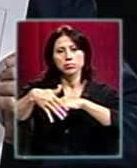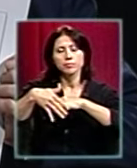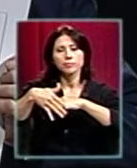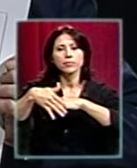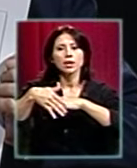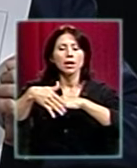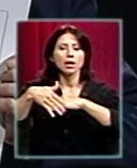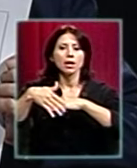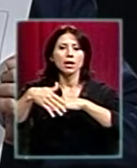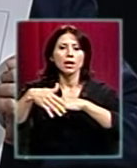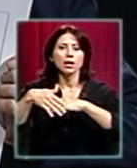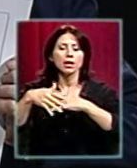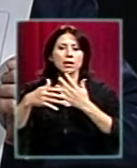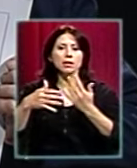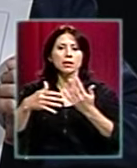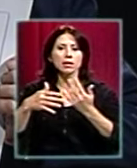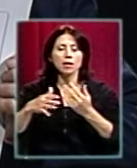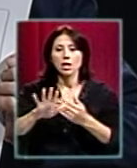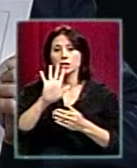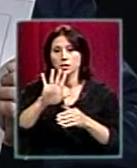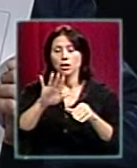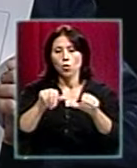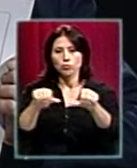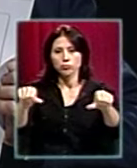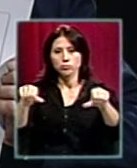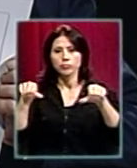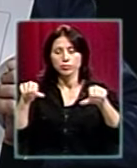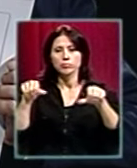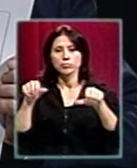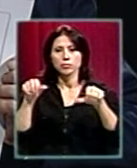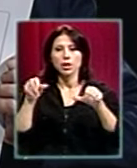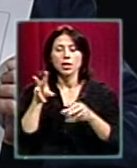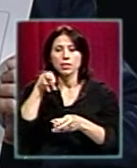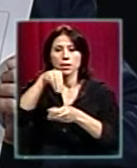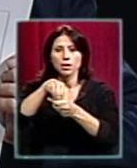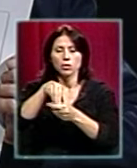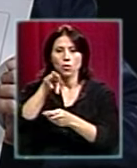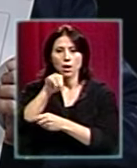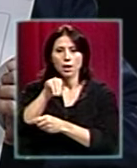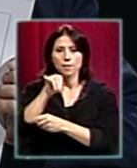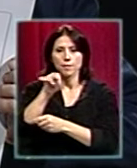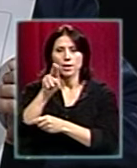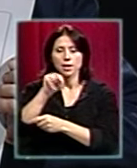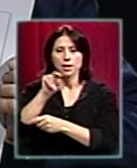los 5 sectores dentro del MINAE,